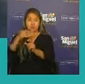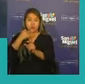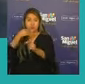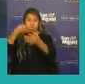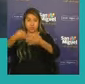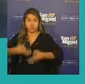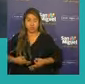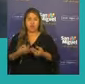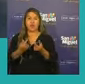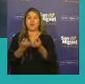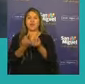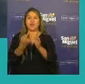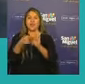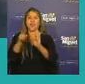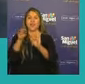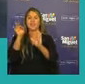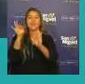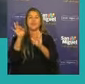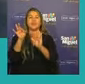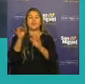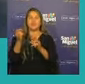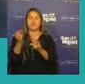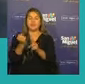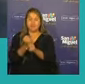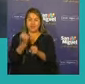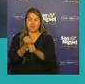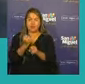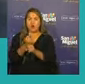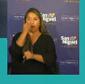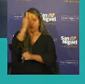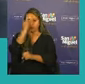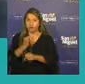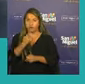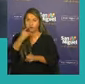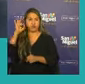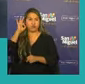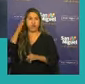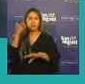calidad laboral de nuestras funcionarias y funcionarios. Pedir un